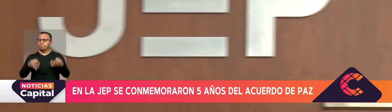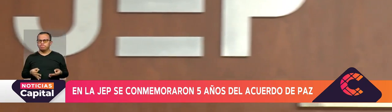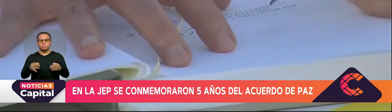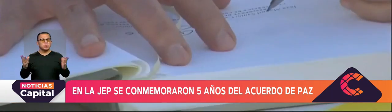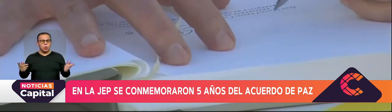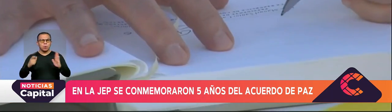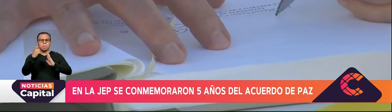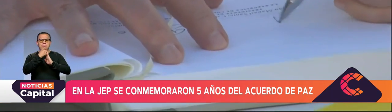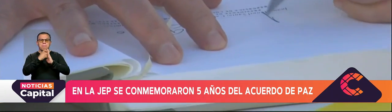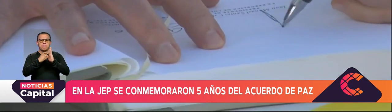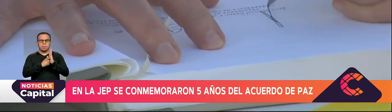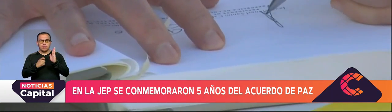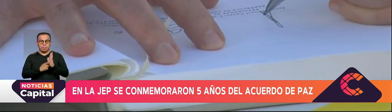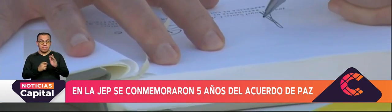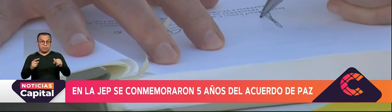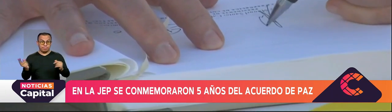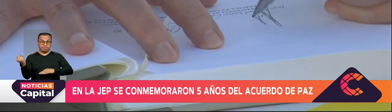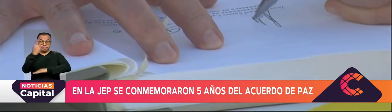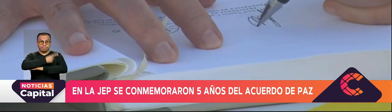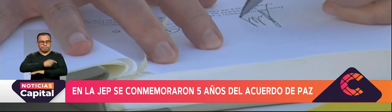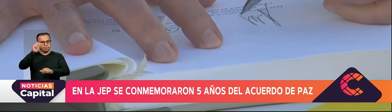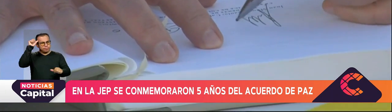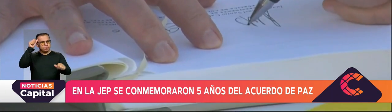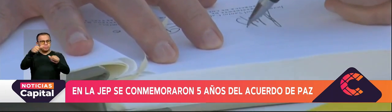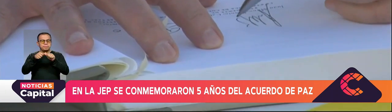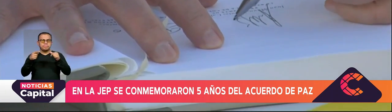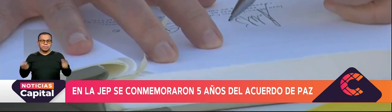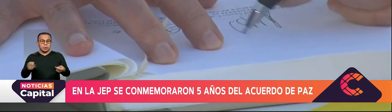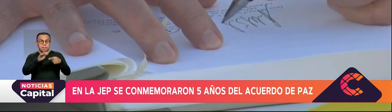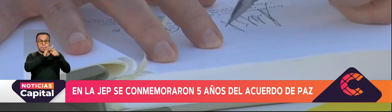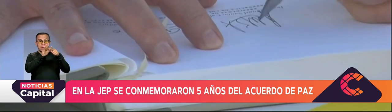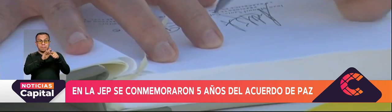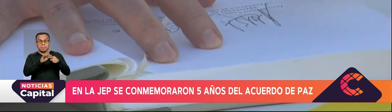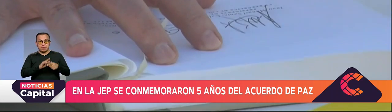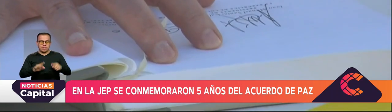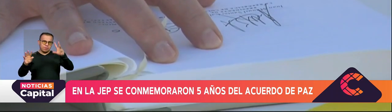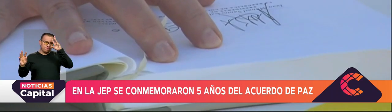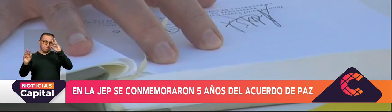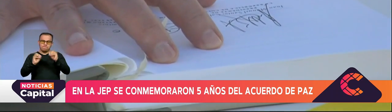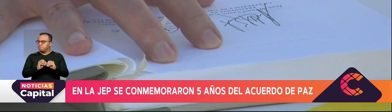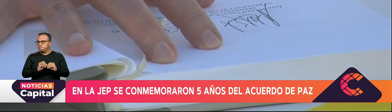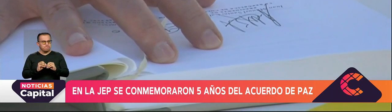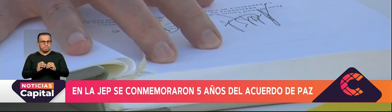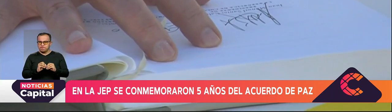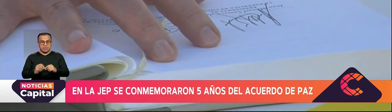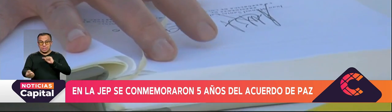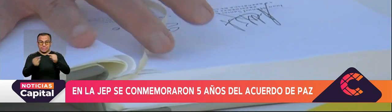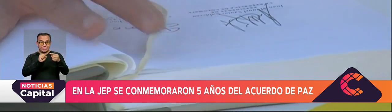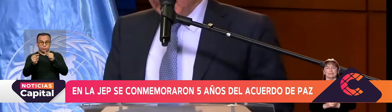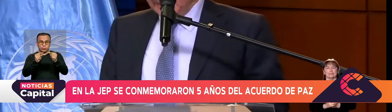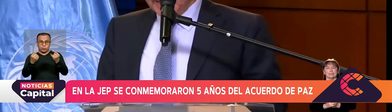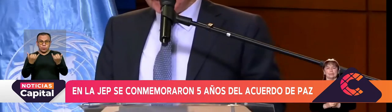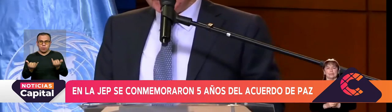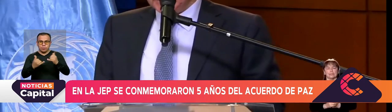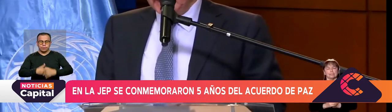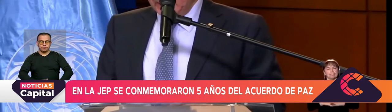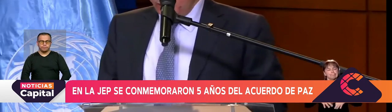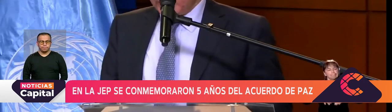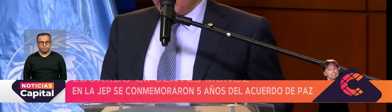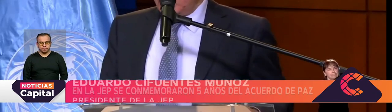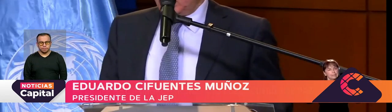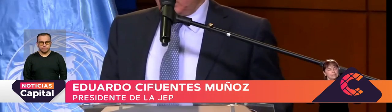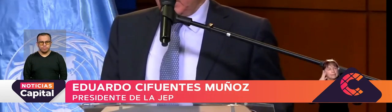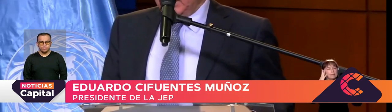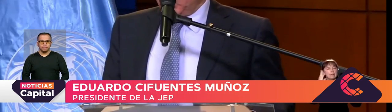manera contundente durante la ceremonia de conmemoración que la implementación del acuerdo no tiene discusión alguna. La validez